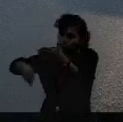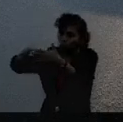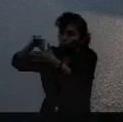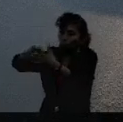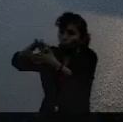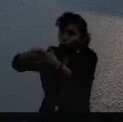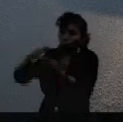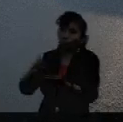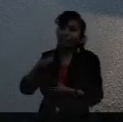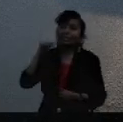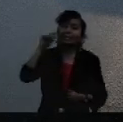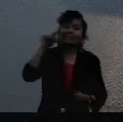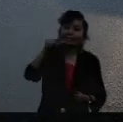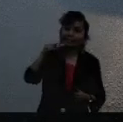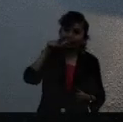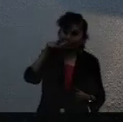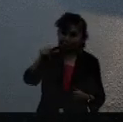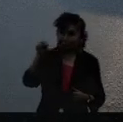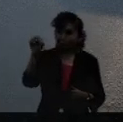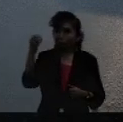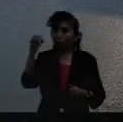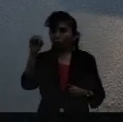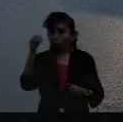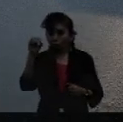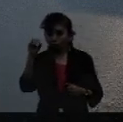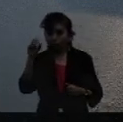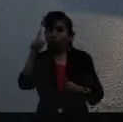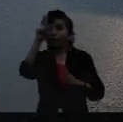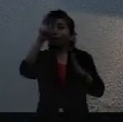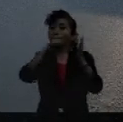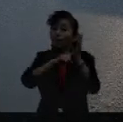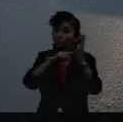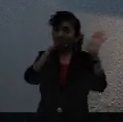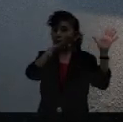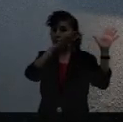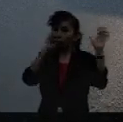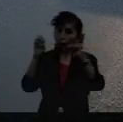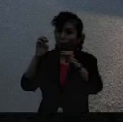aquel 17 de octubre de